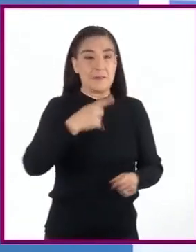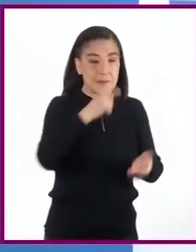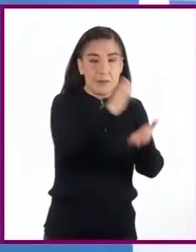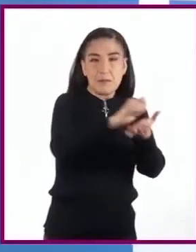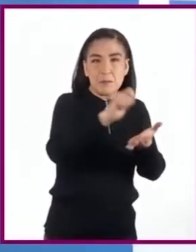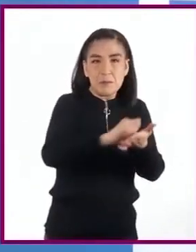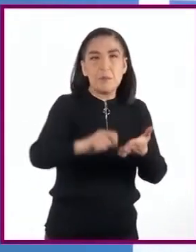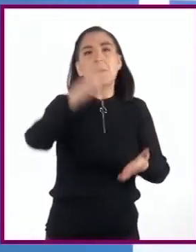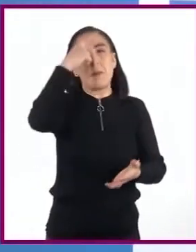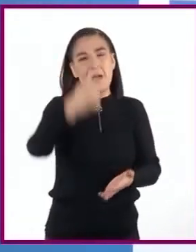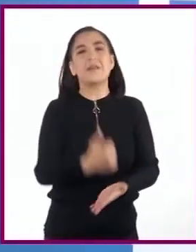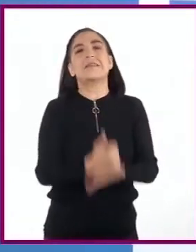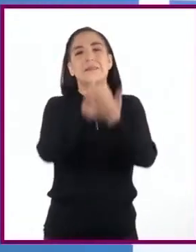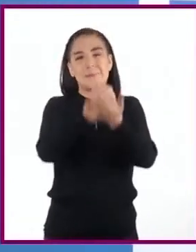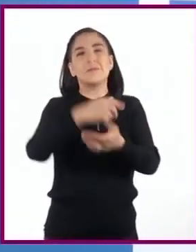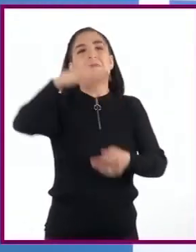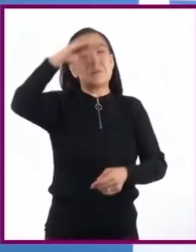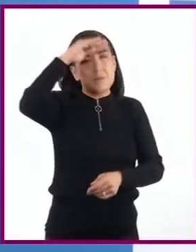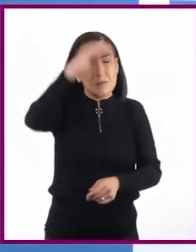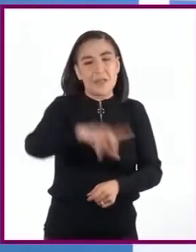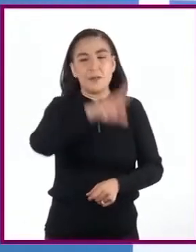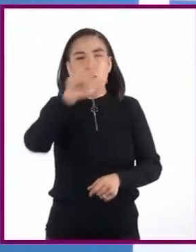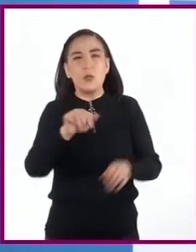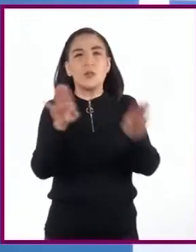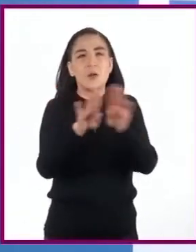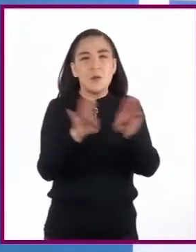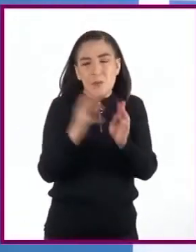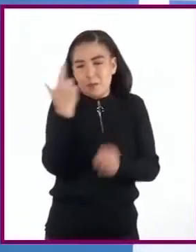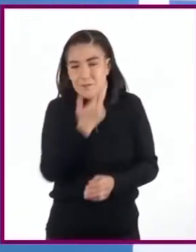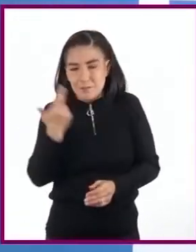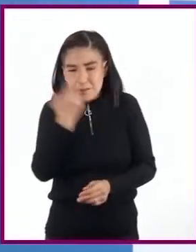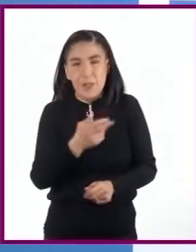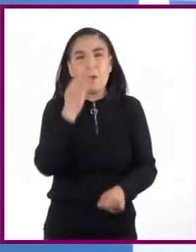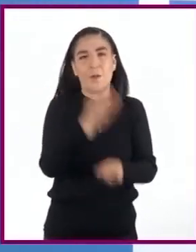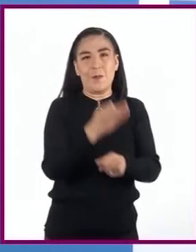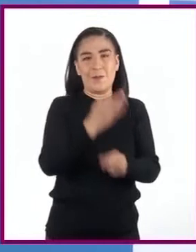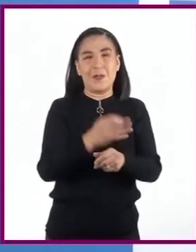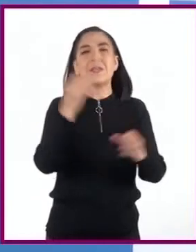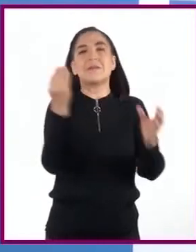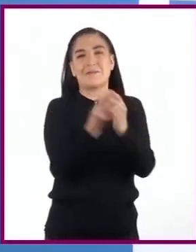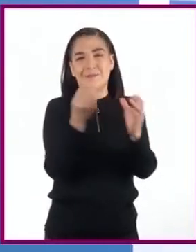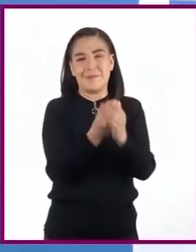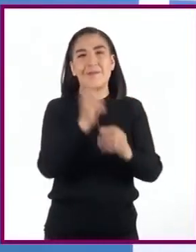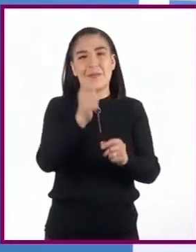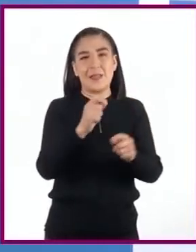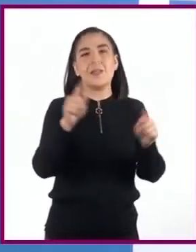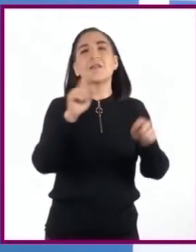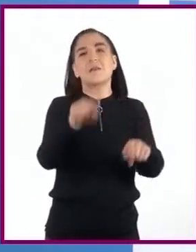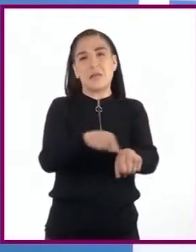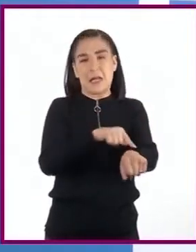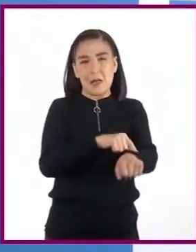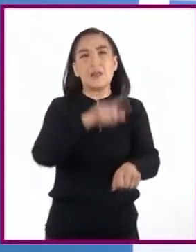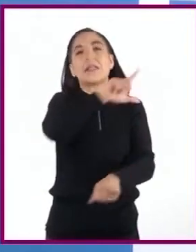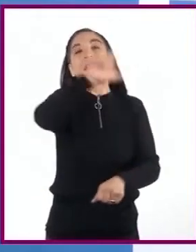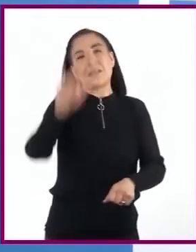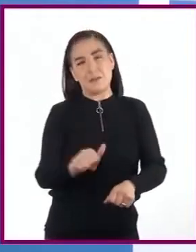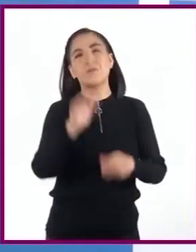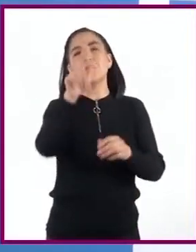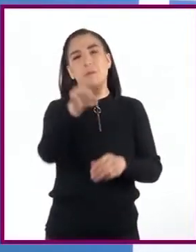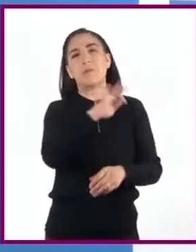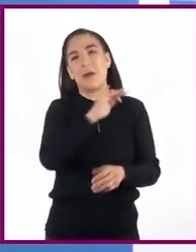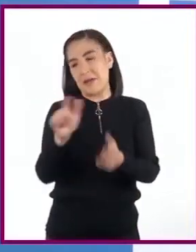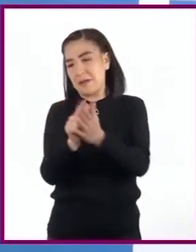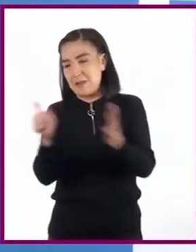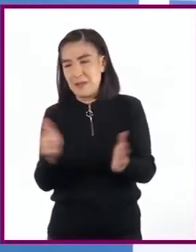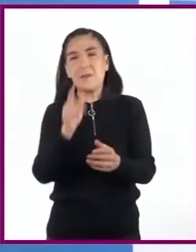les ayudará a reflexionar y analizar el contenido que estudiaremos. Posteriormente podrán consultar y apoyarse en su libro de